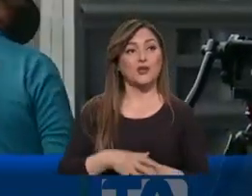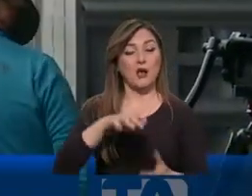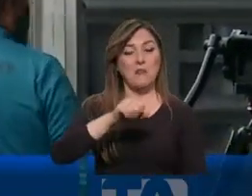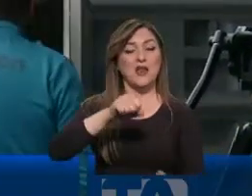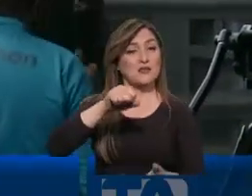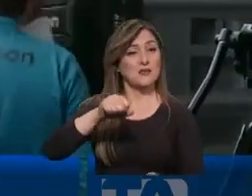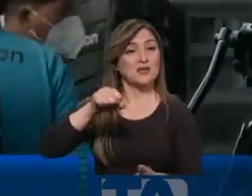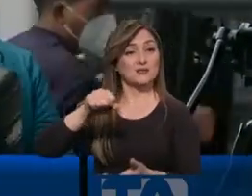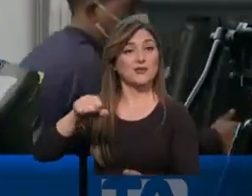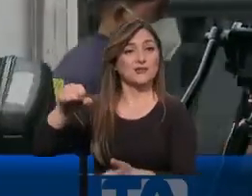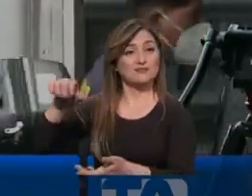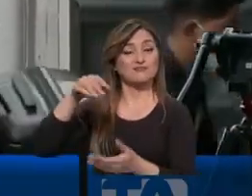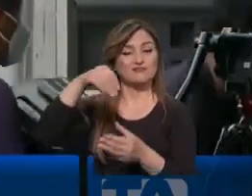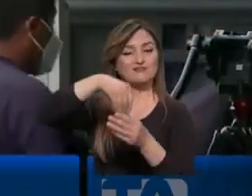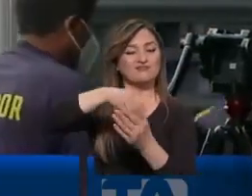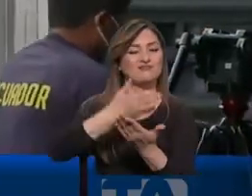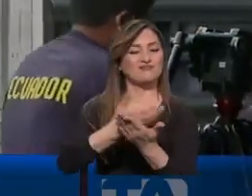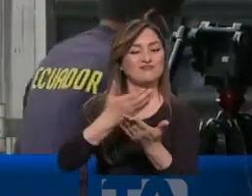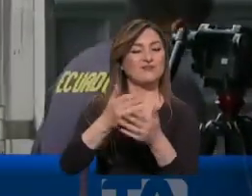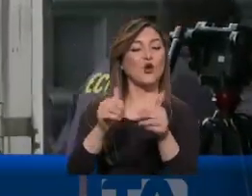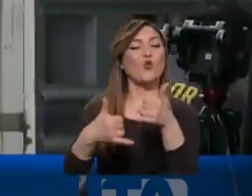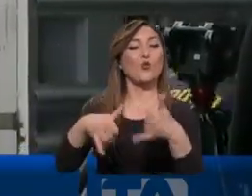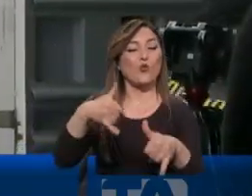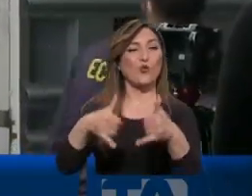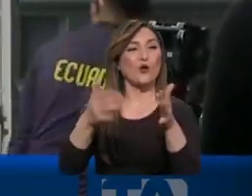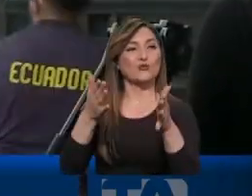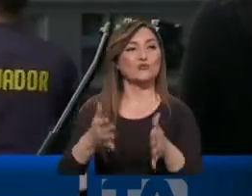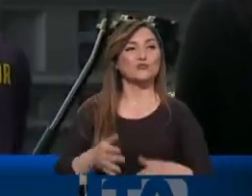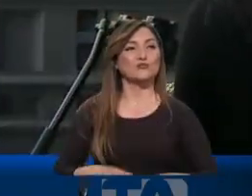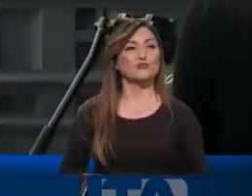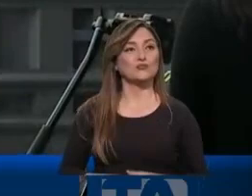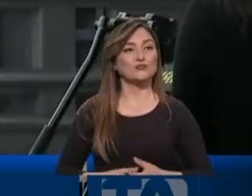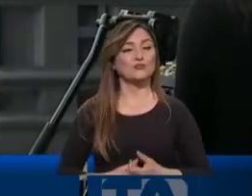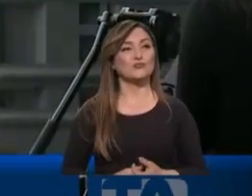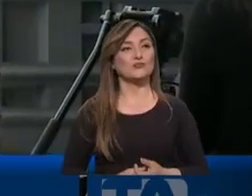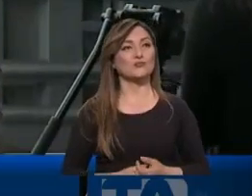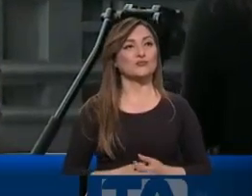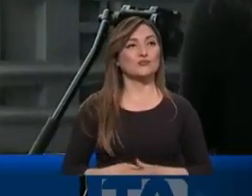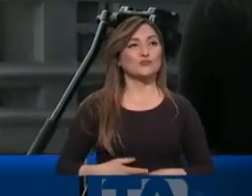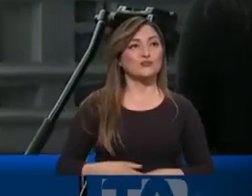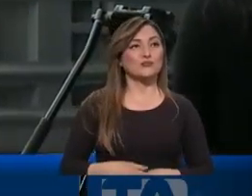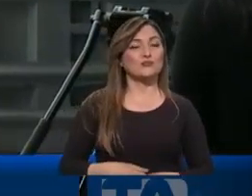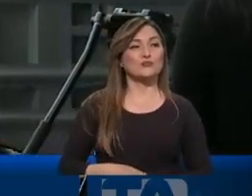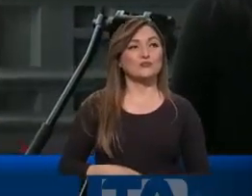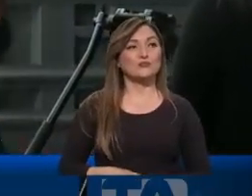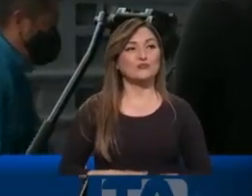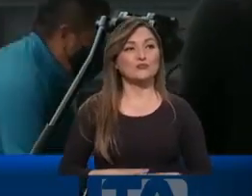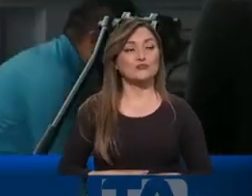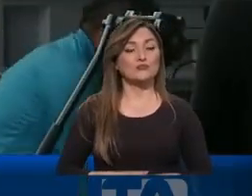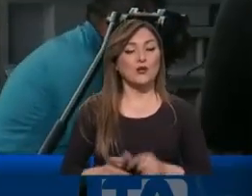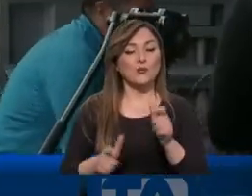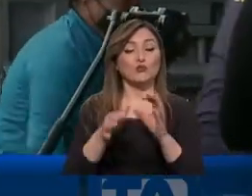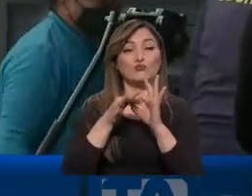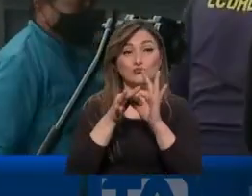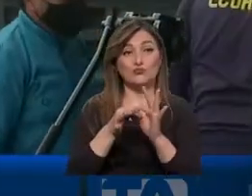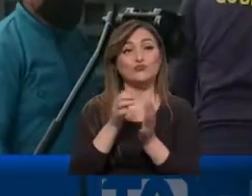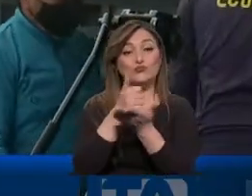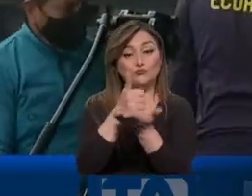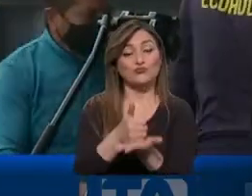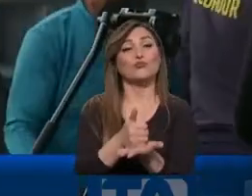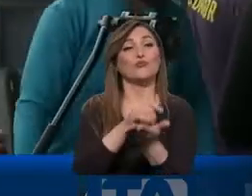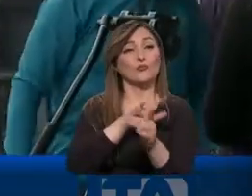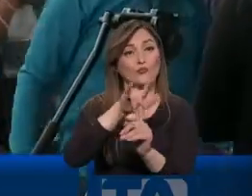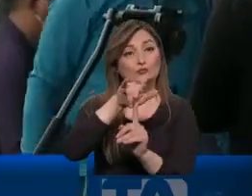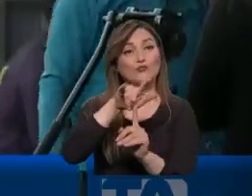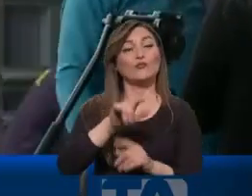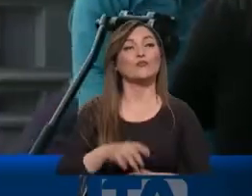maletas realmente de los jugadores, el tema también de la utilería. Hay gente que colabora también en el aeropuerto de